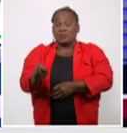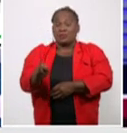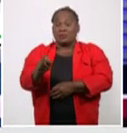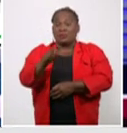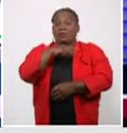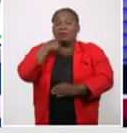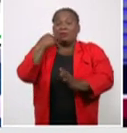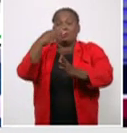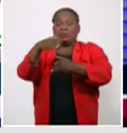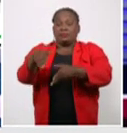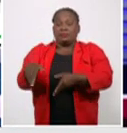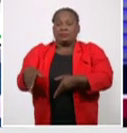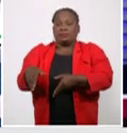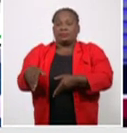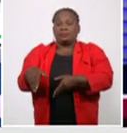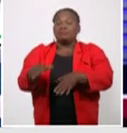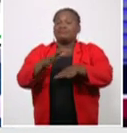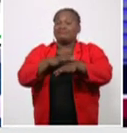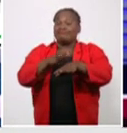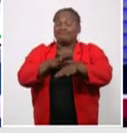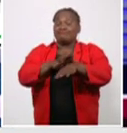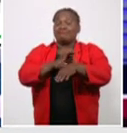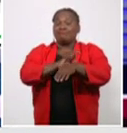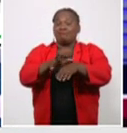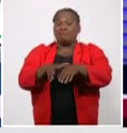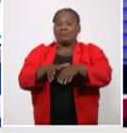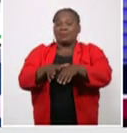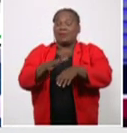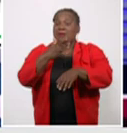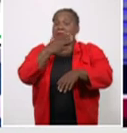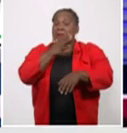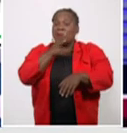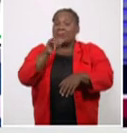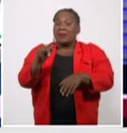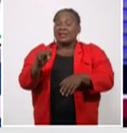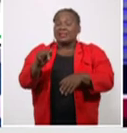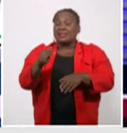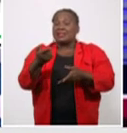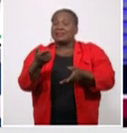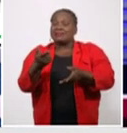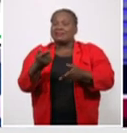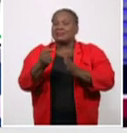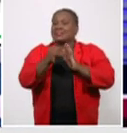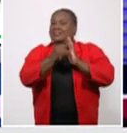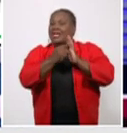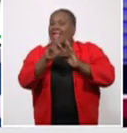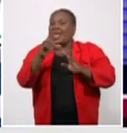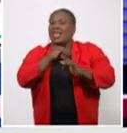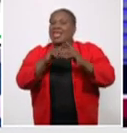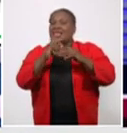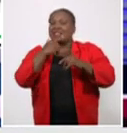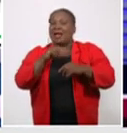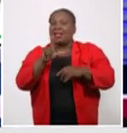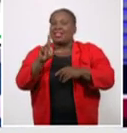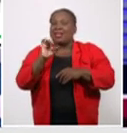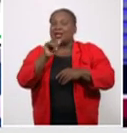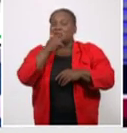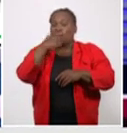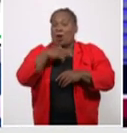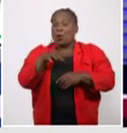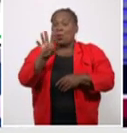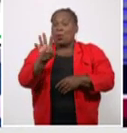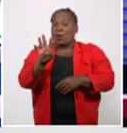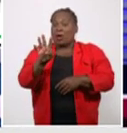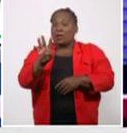como consecuencia de la enfermedad. No parece bajar este indicador de letalidad. 4 pacientes perdieron la vida